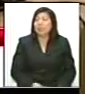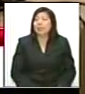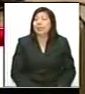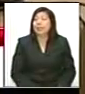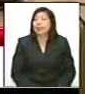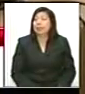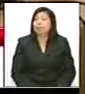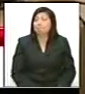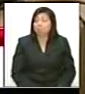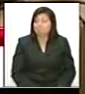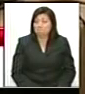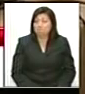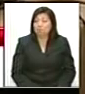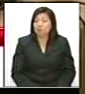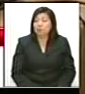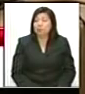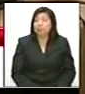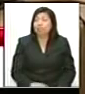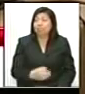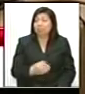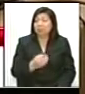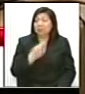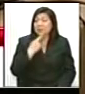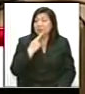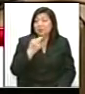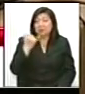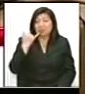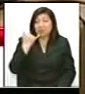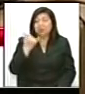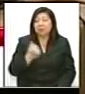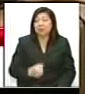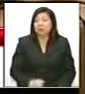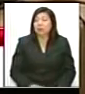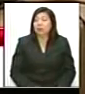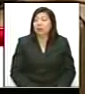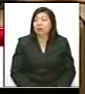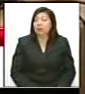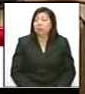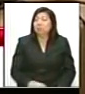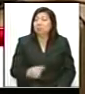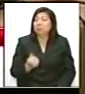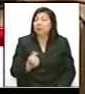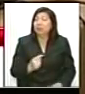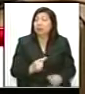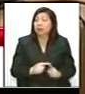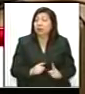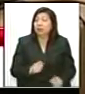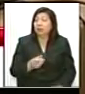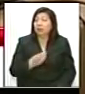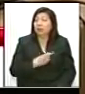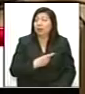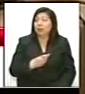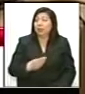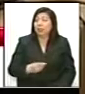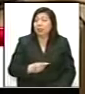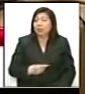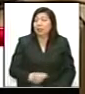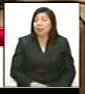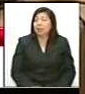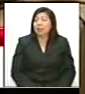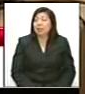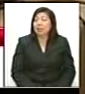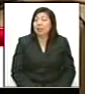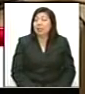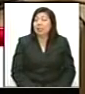agradezco porque la verdad usted me ha contestado el teléfono muy rápido, a diferencia de su director general,